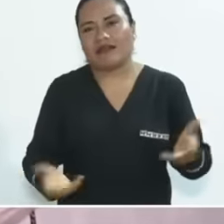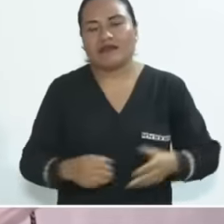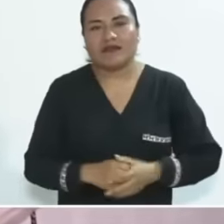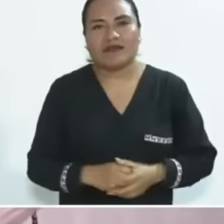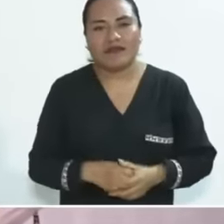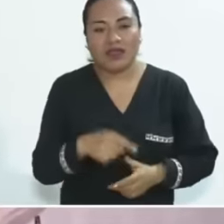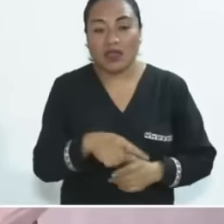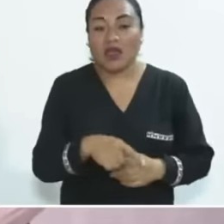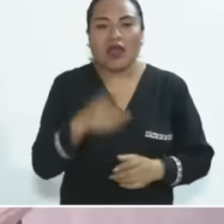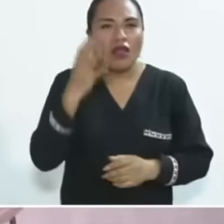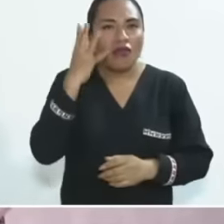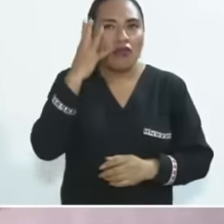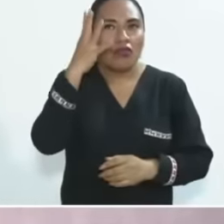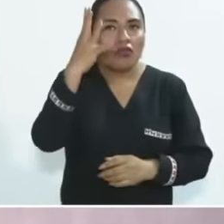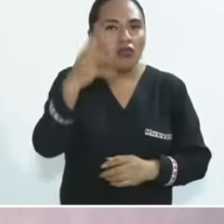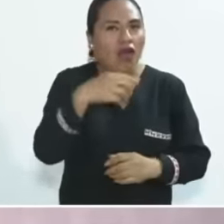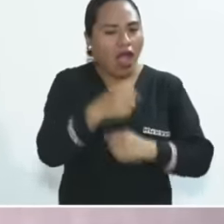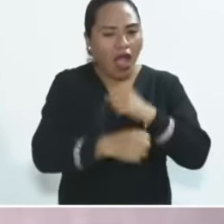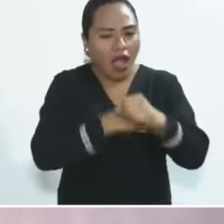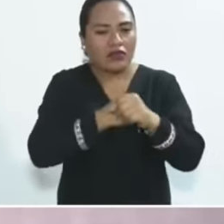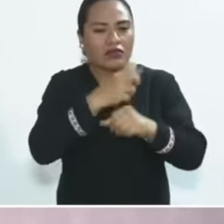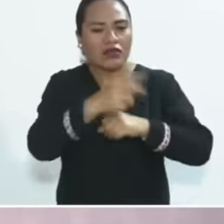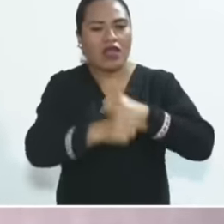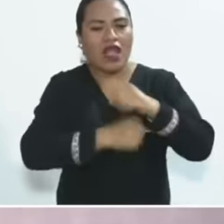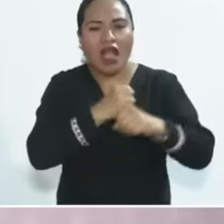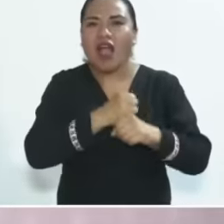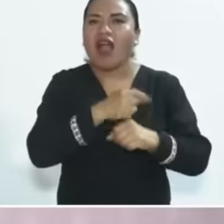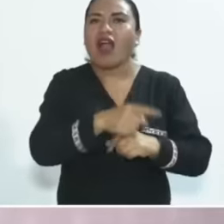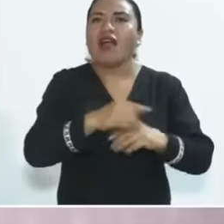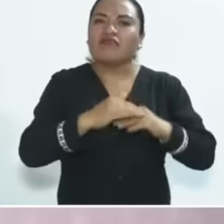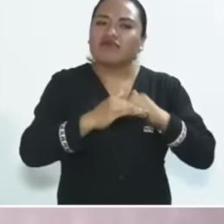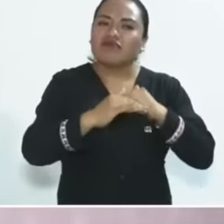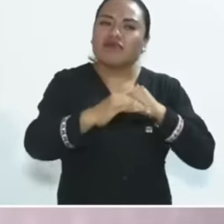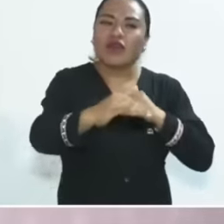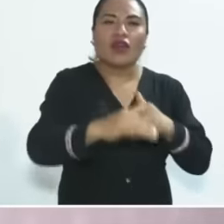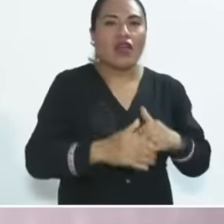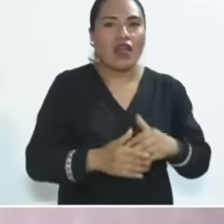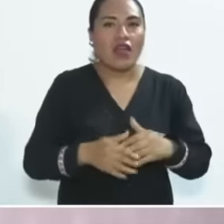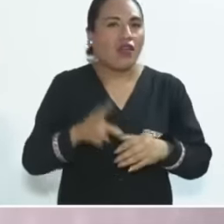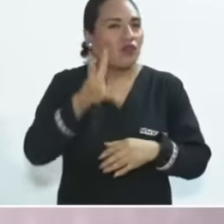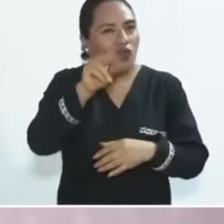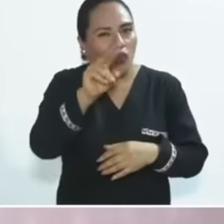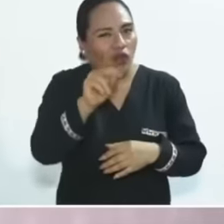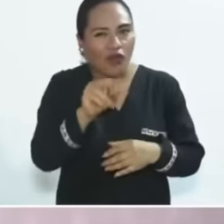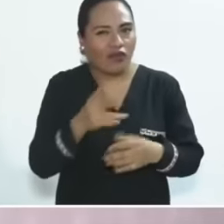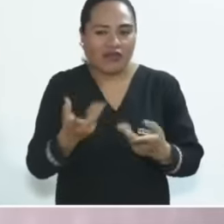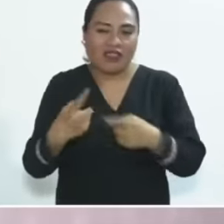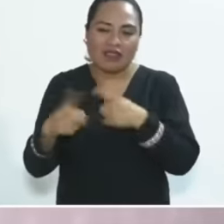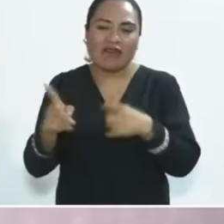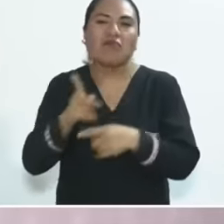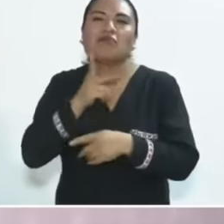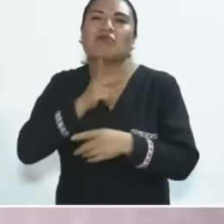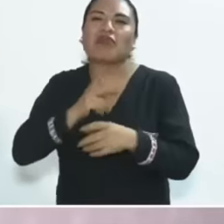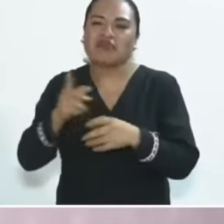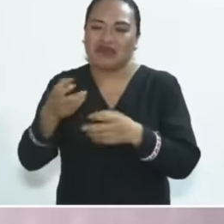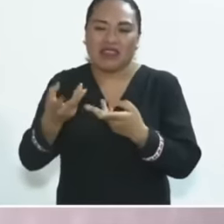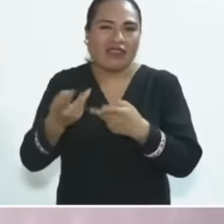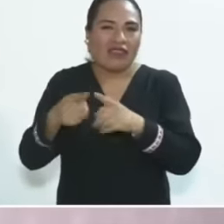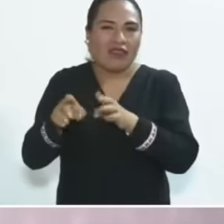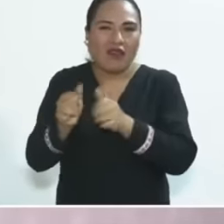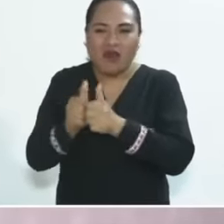a durar mucho, porque ya no es el camino de asfalto que le ponían una